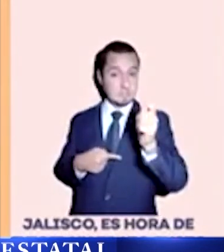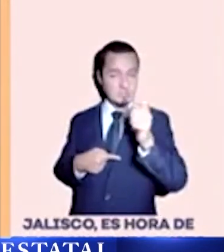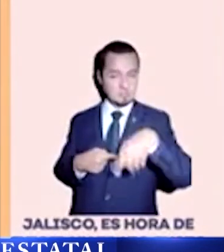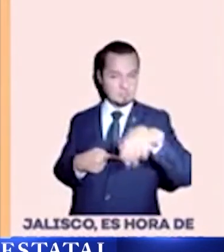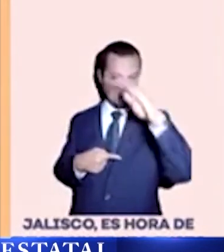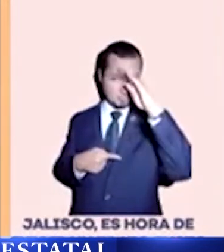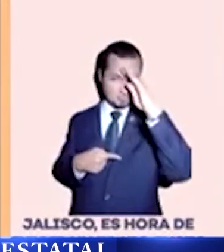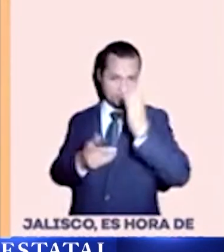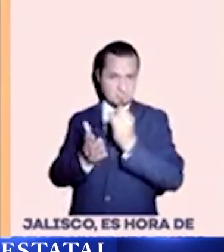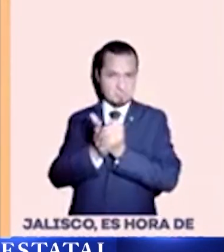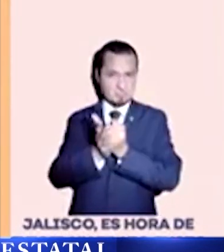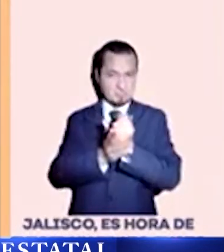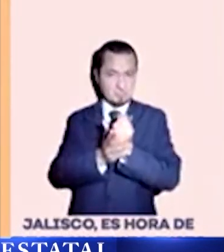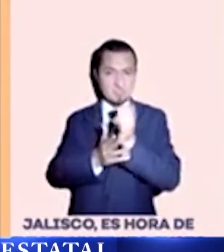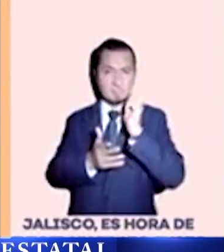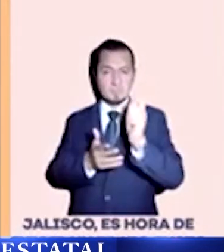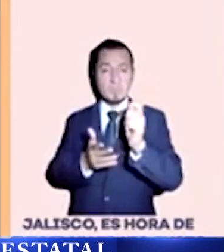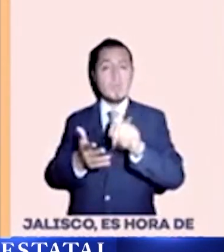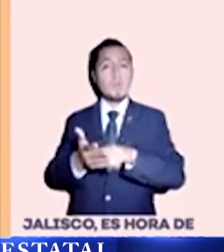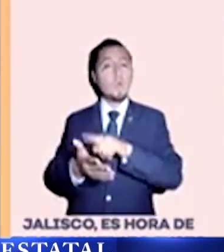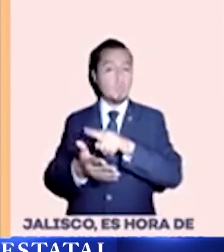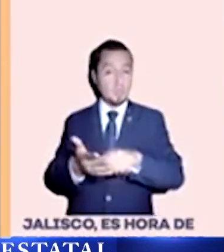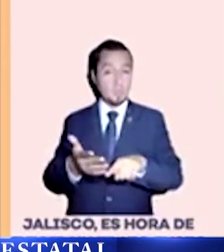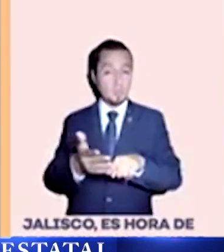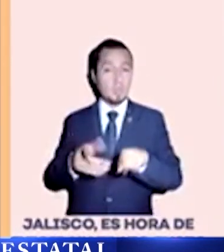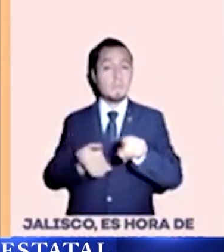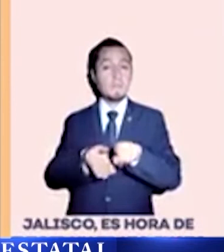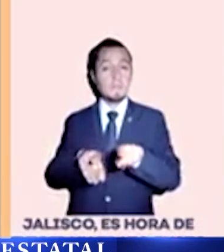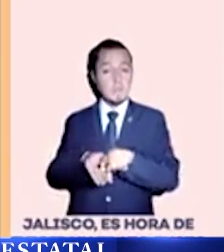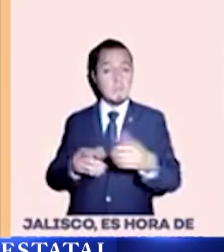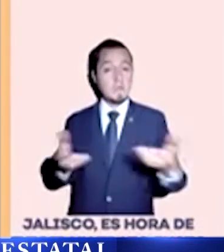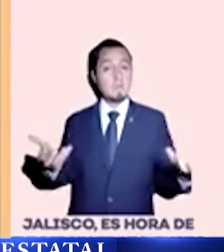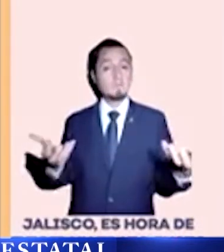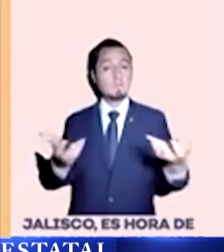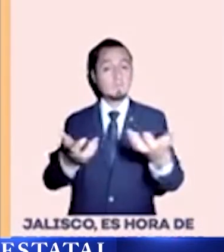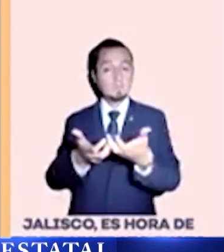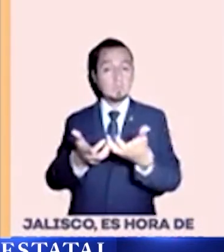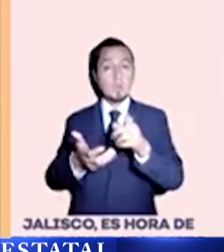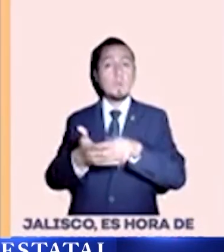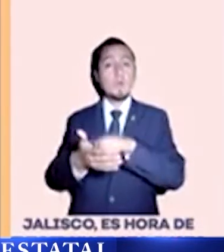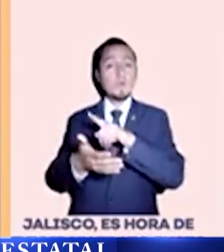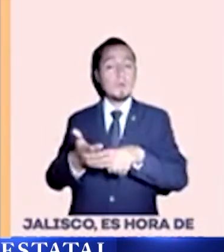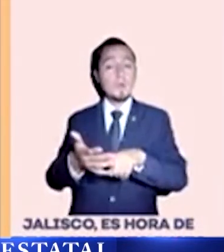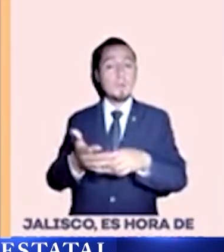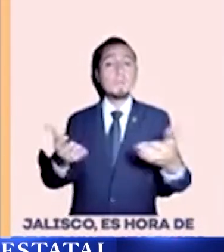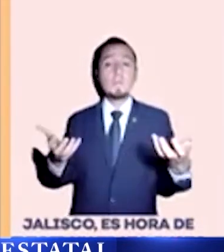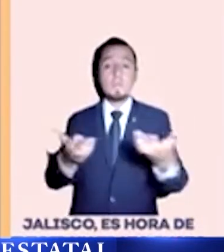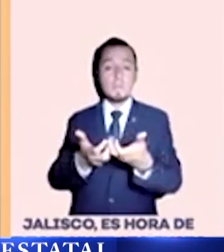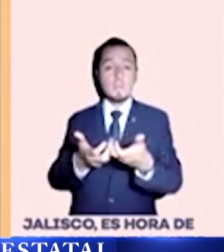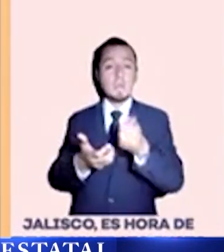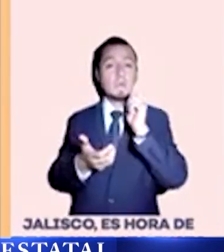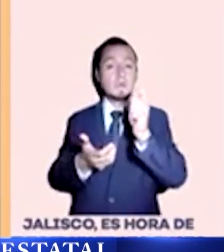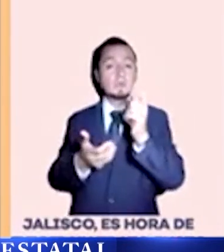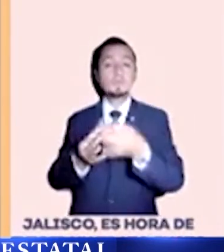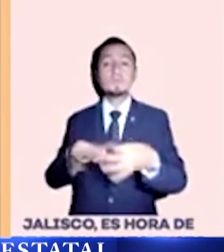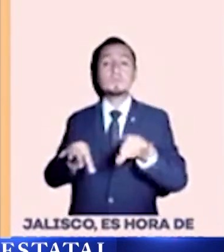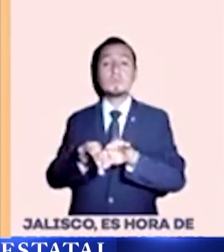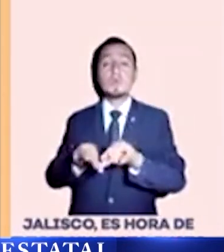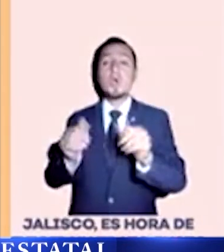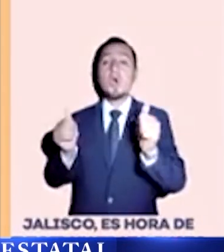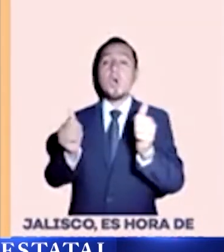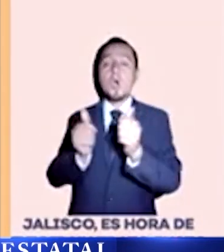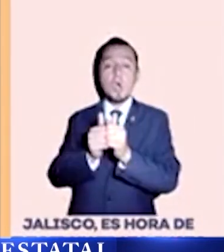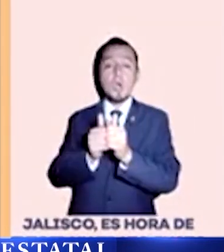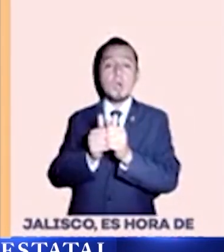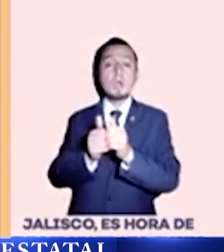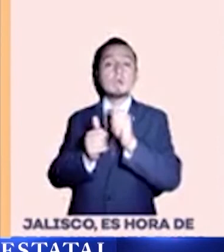decidido que los votos vinculantes son los votos de los ciudadanos. ¿A qué me refiero con ciudadanos?